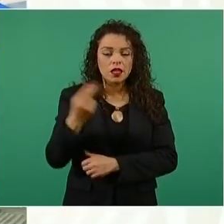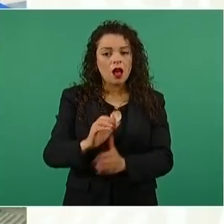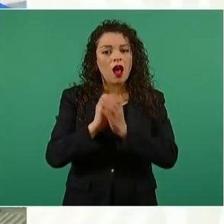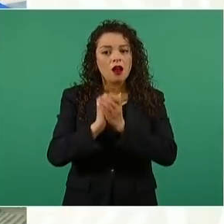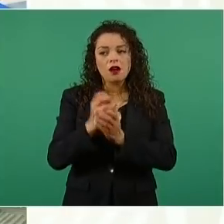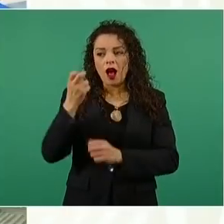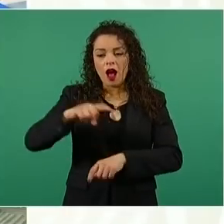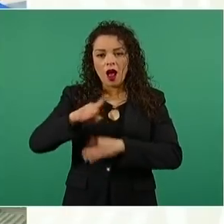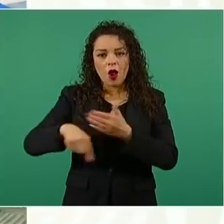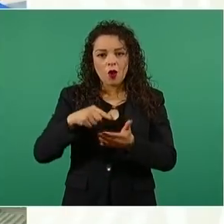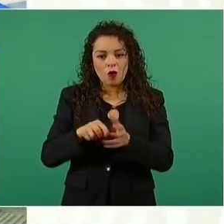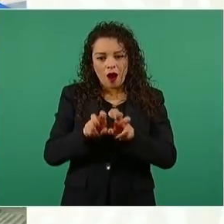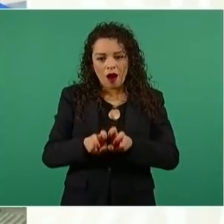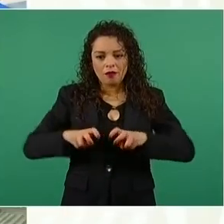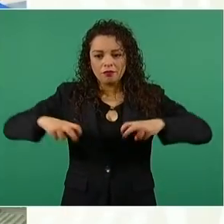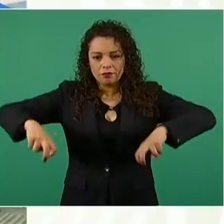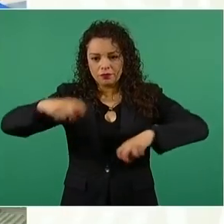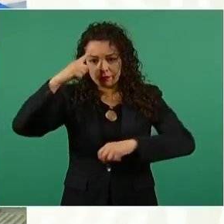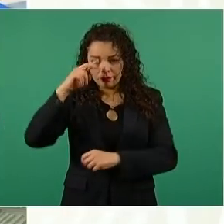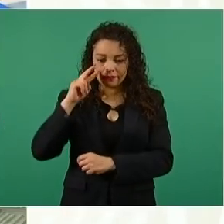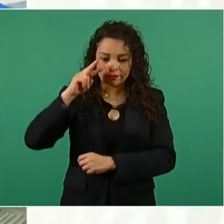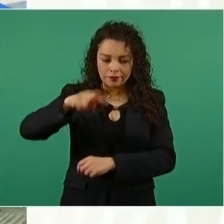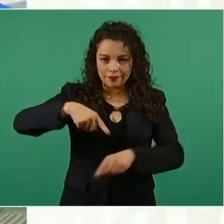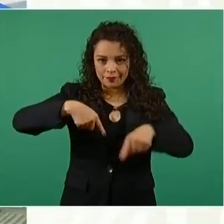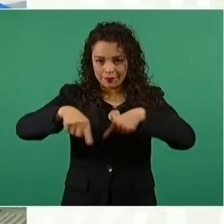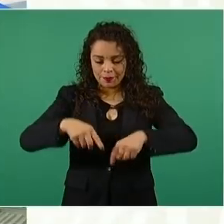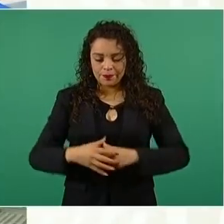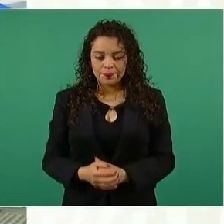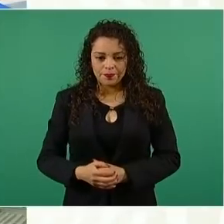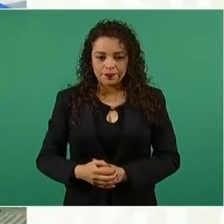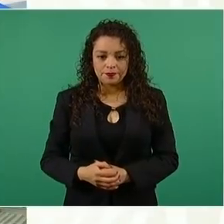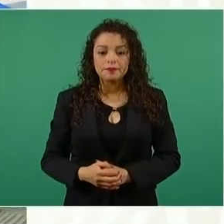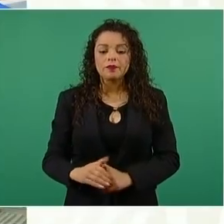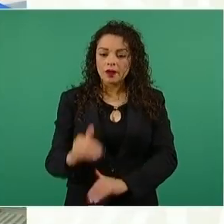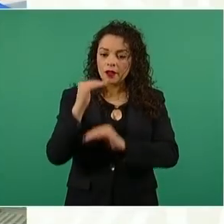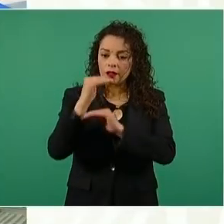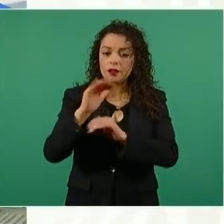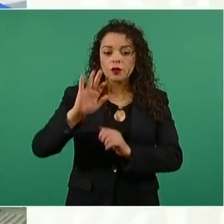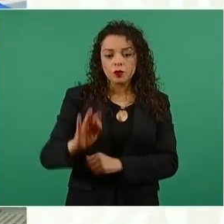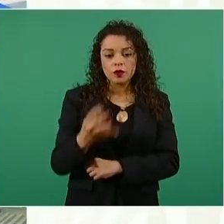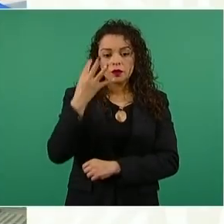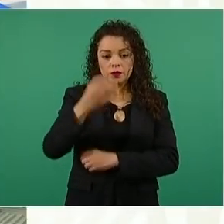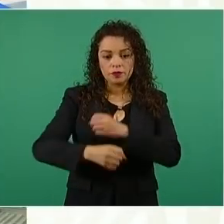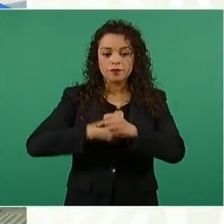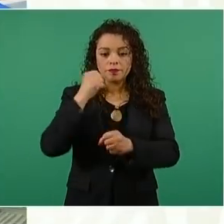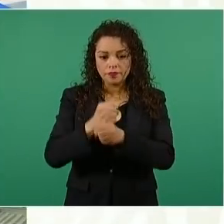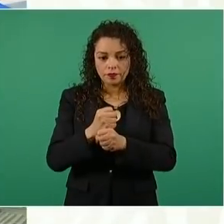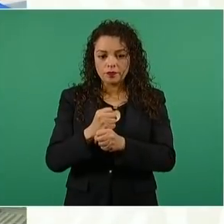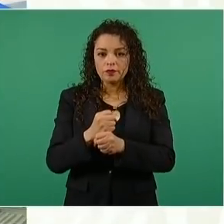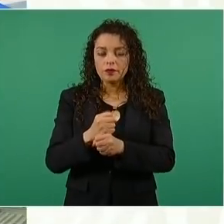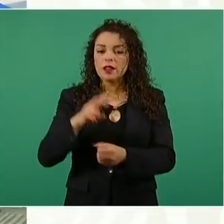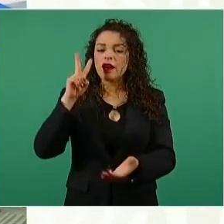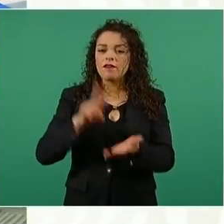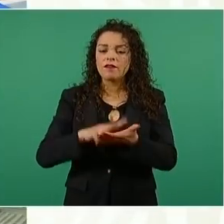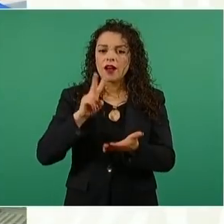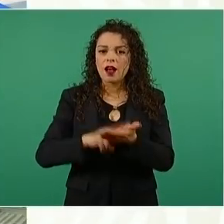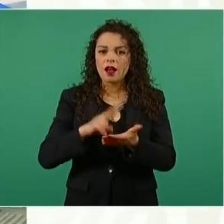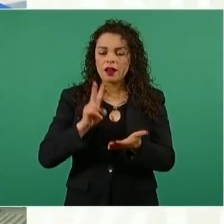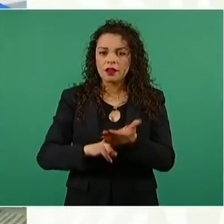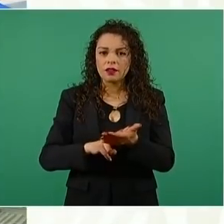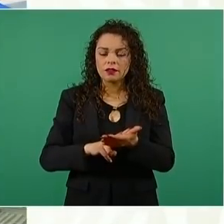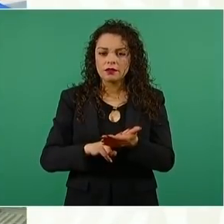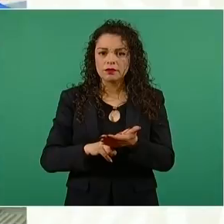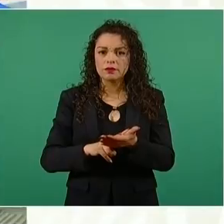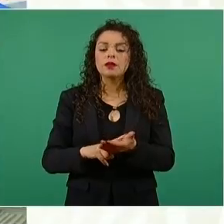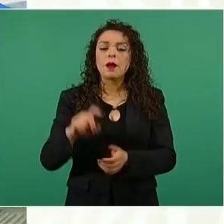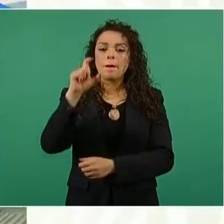Como decíamos, tiene una vigencia de 44 años y el valor total del premio, tanto en especie como en efectivo, es